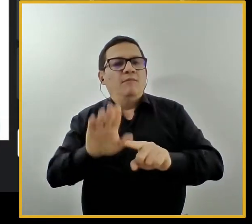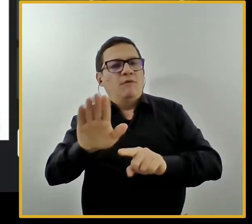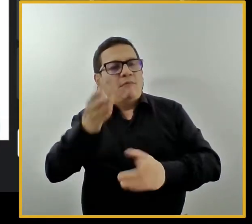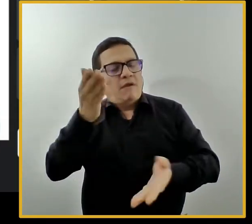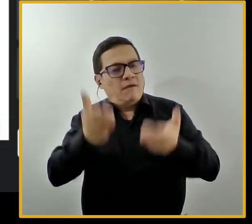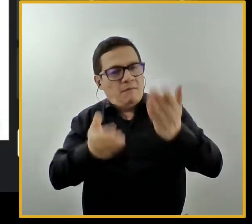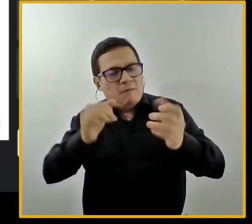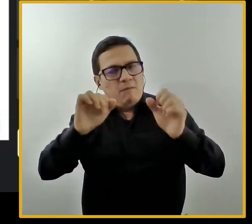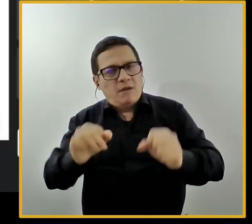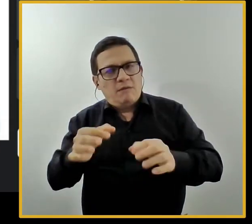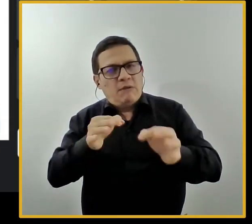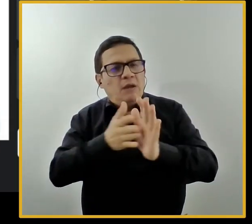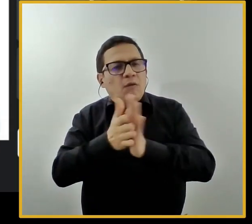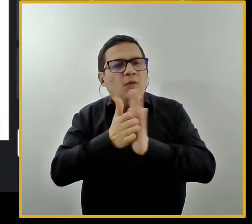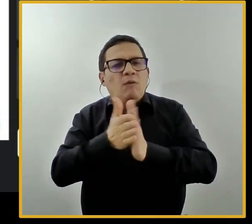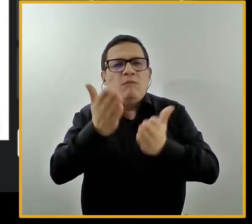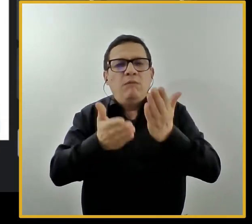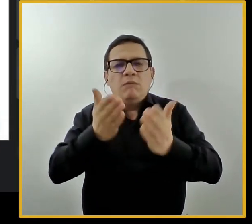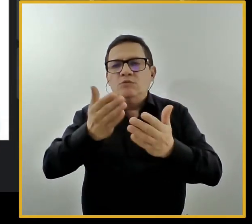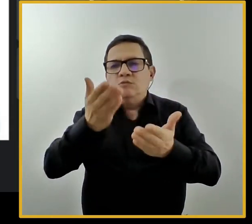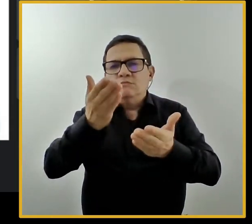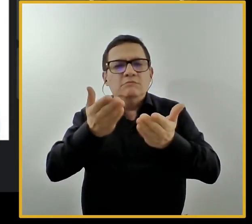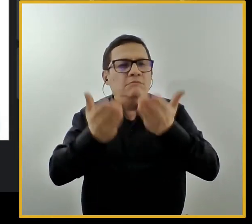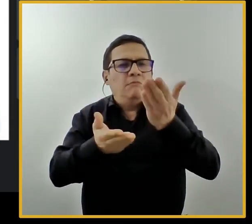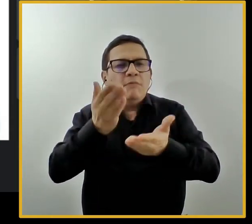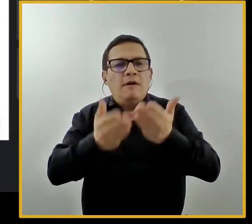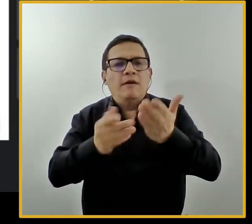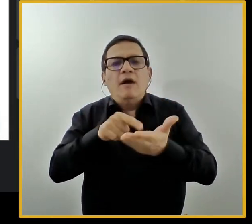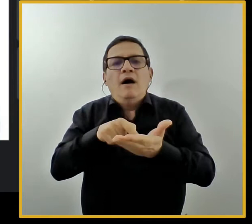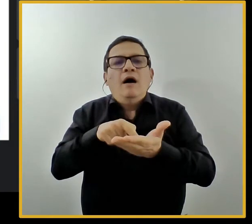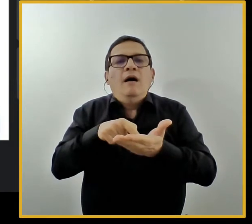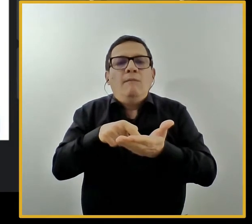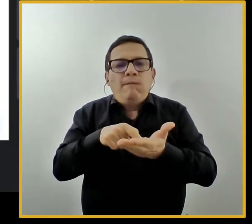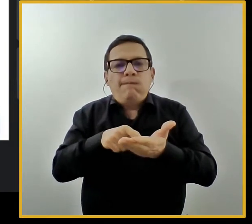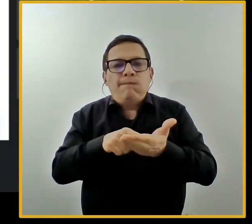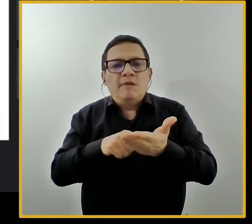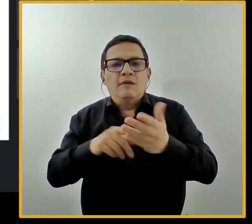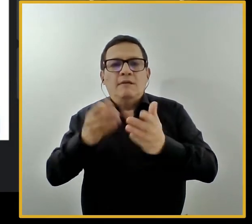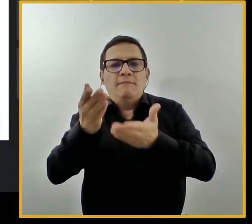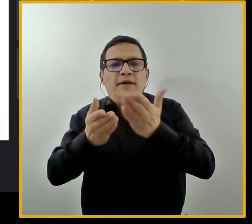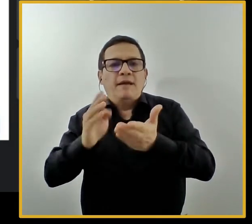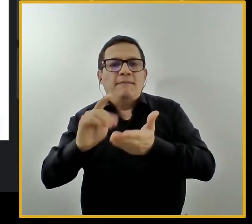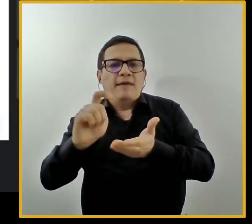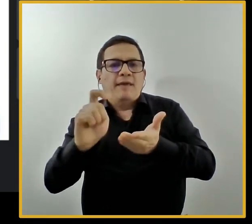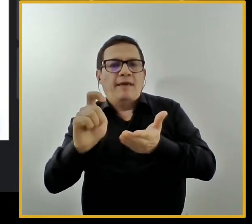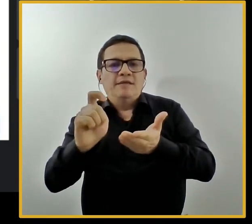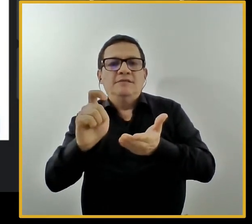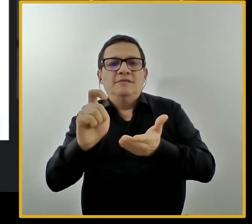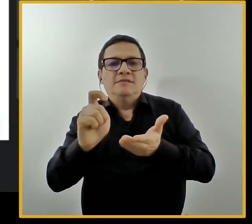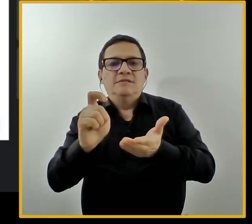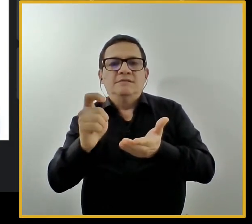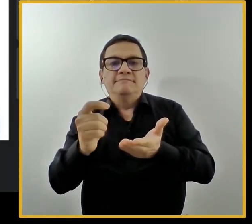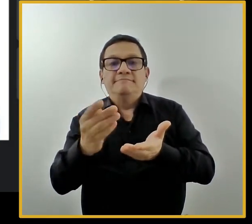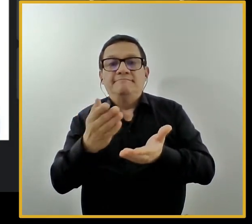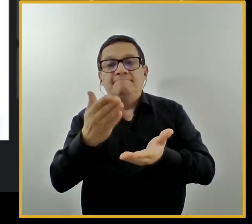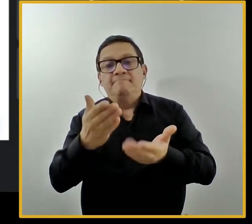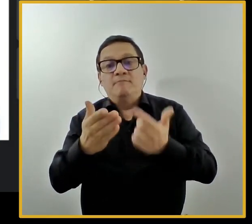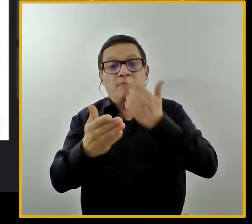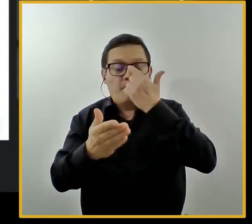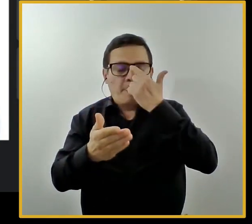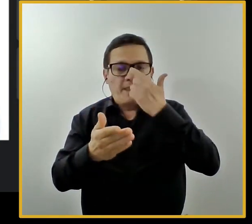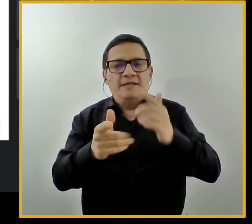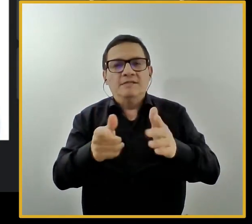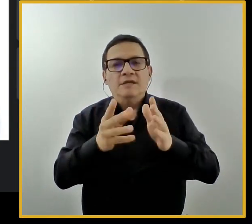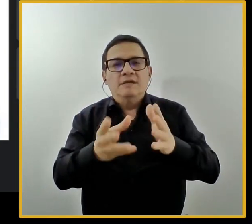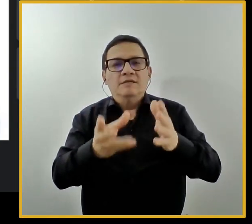hablar que si vamos a hablar de esa variable, pues aquí estamos hablando de esa variable x, ¿cierto? Y